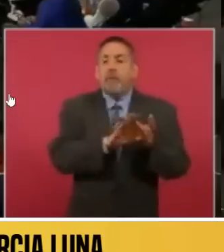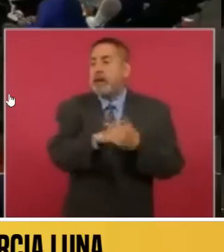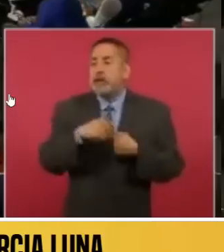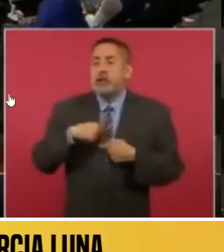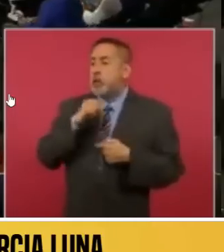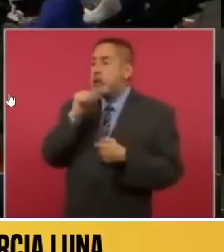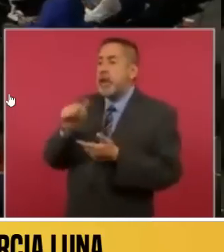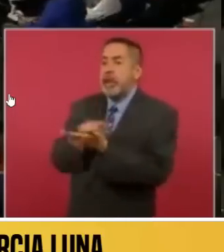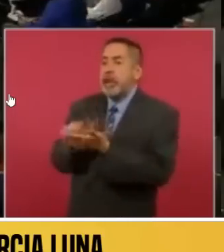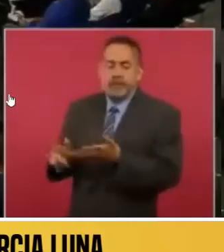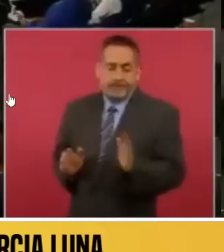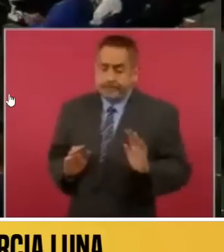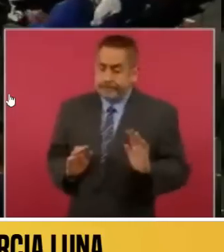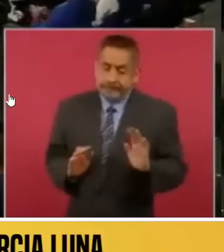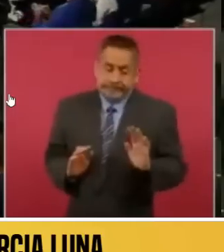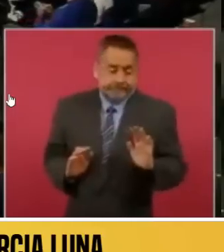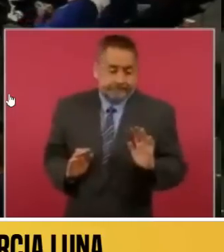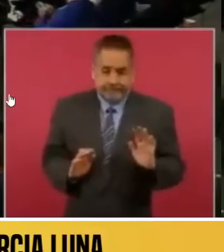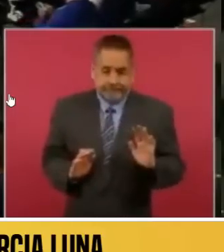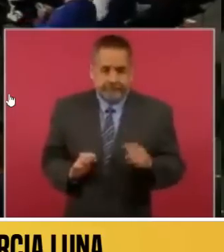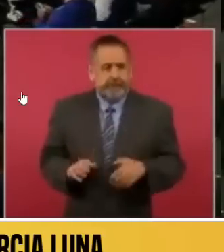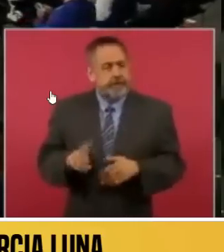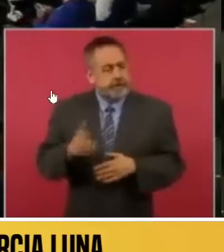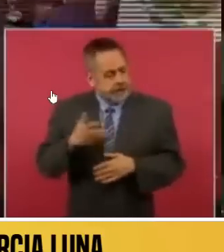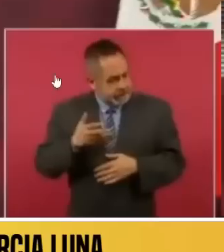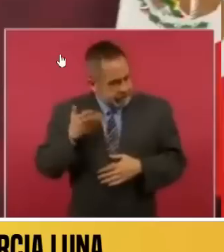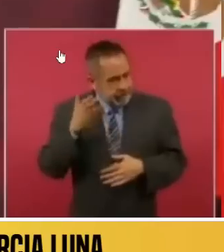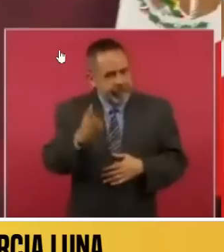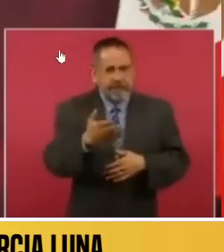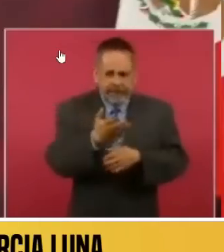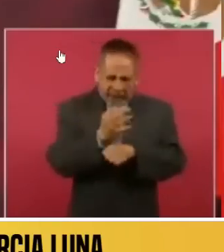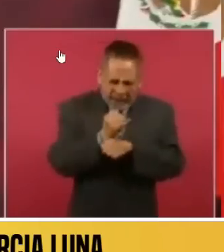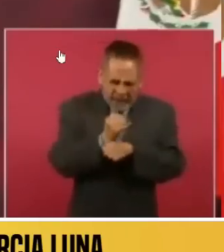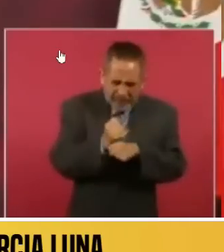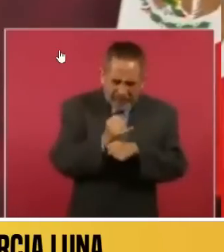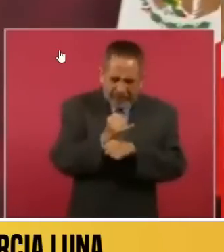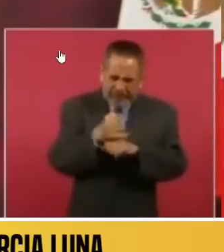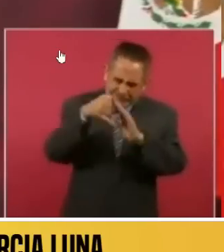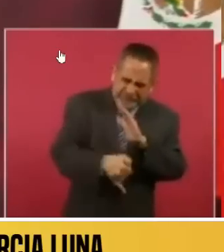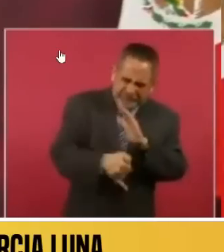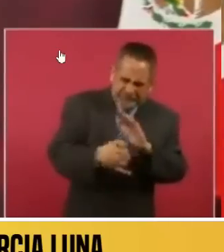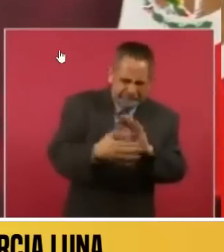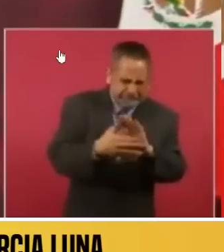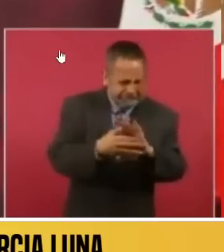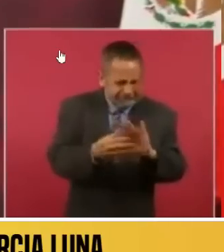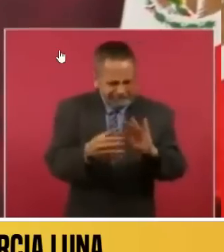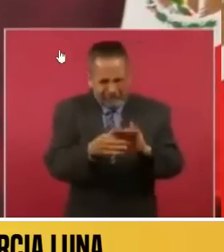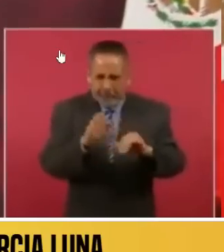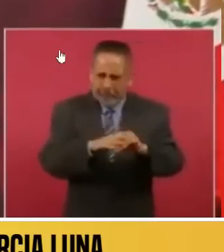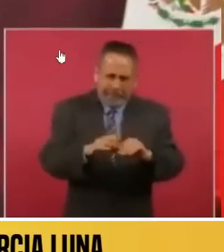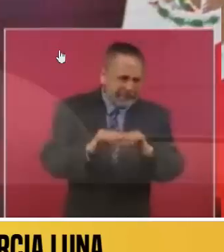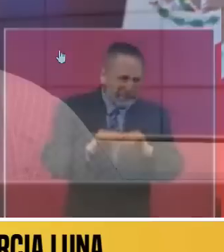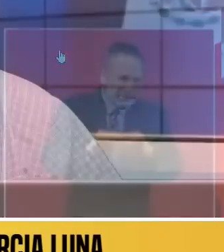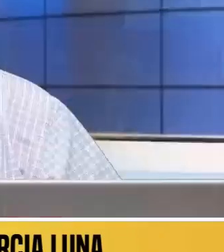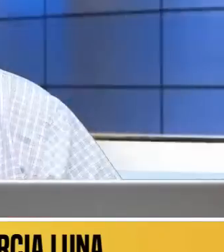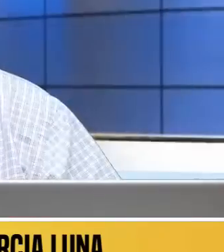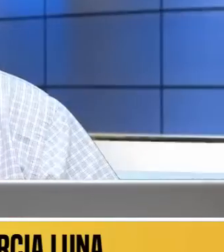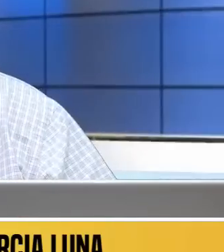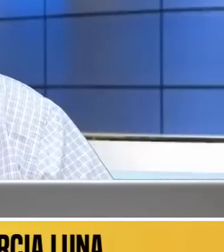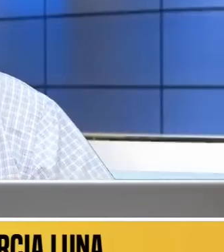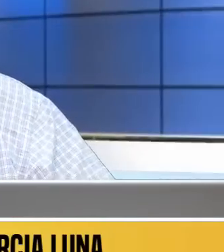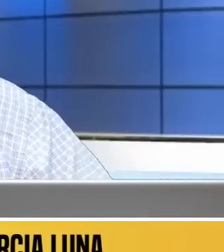yo tendrían que pedir la investigación a fondo que se profundice